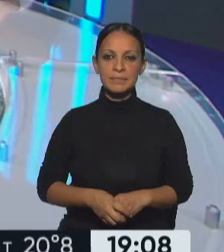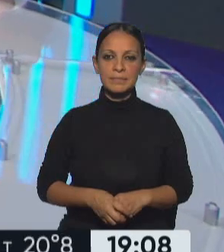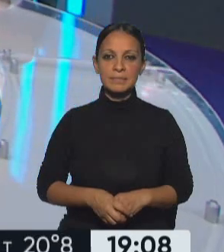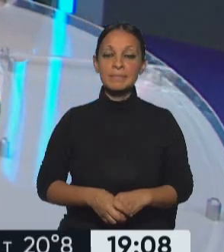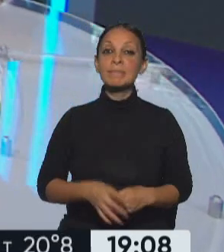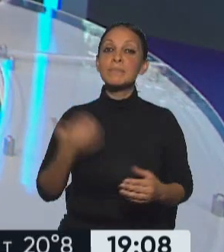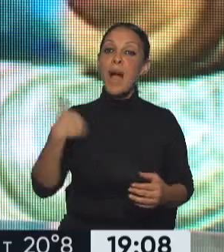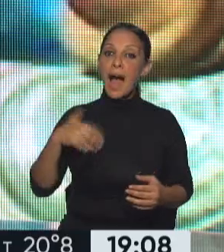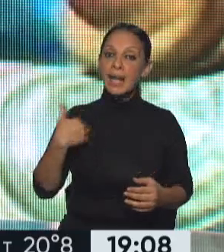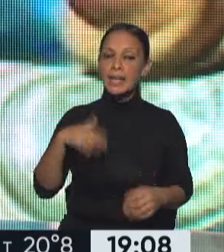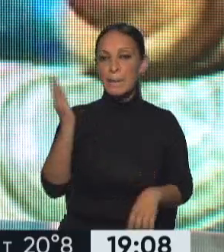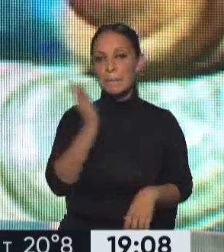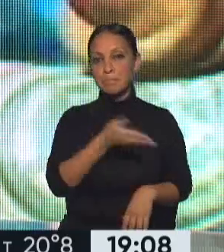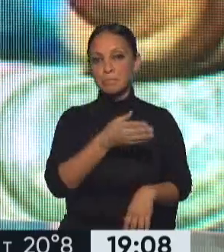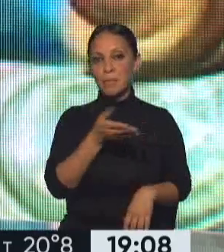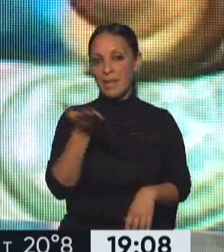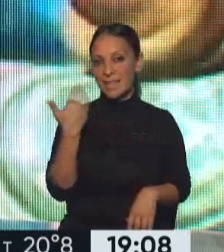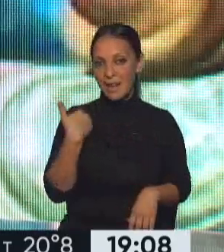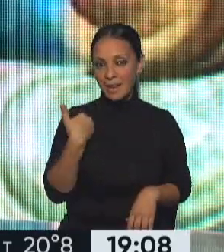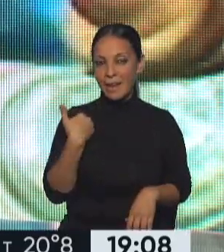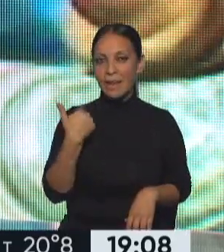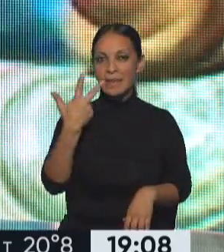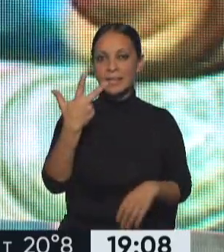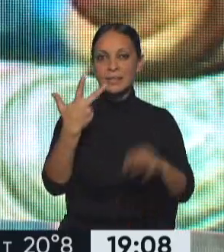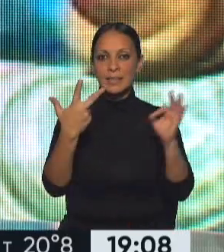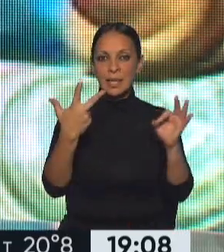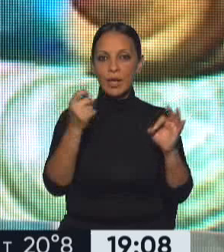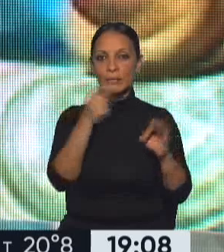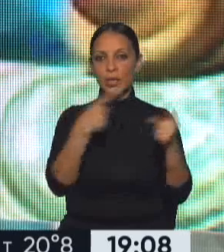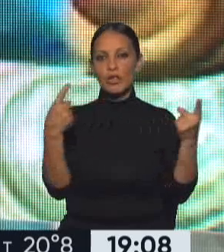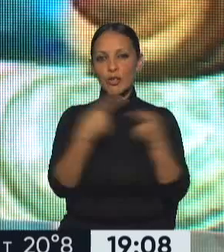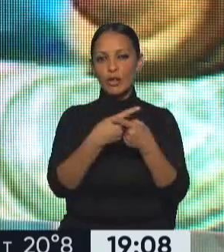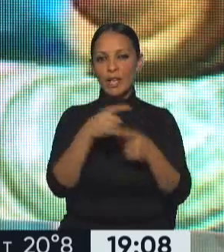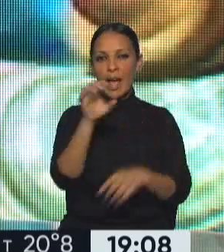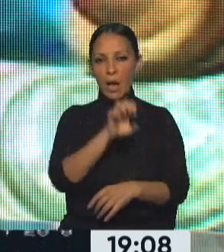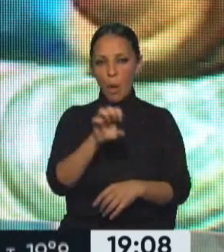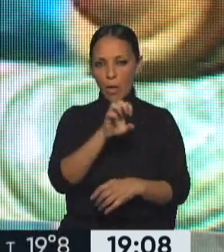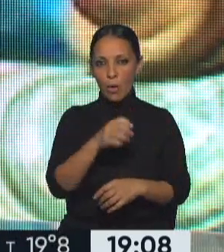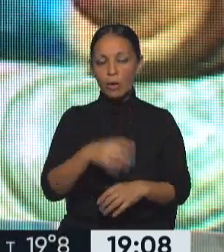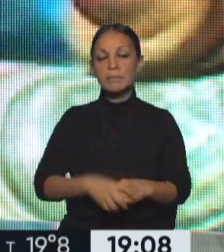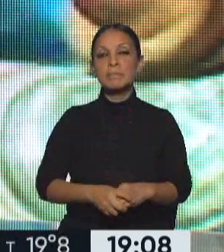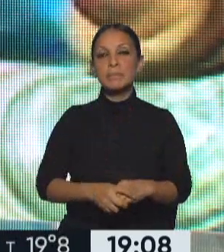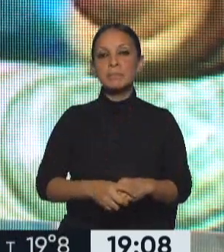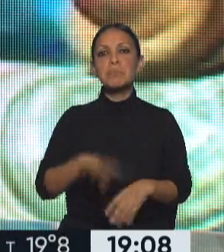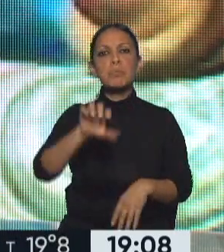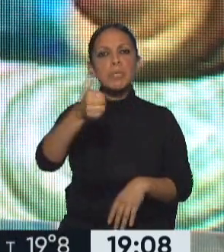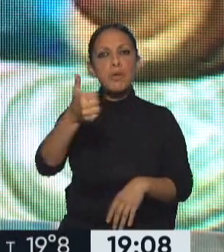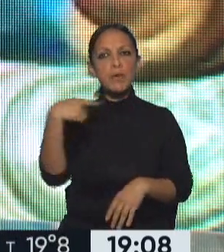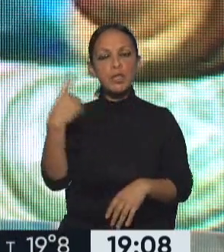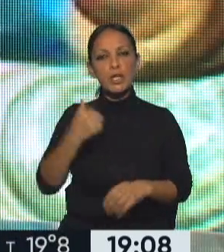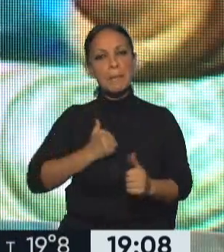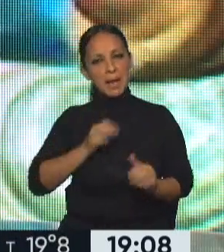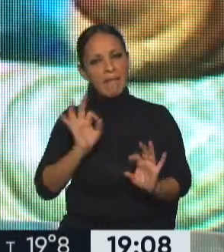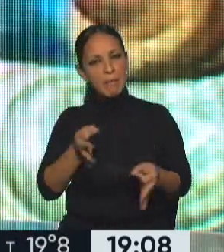argentina le ganó ayer 3 a 0 ecuador un triunfo esperado por todos